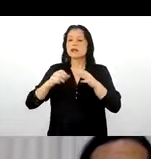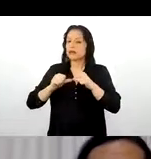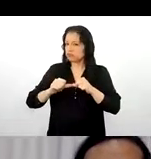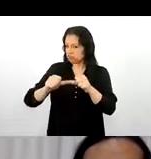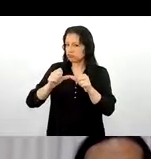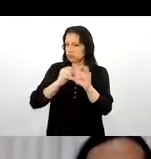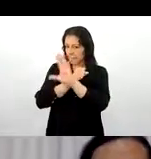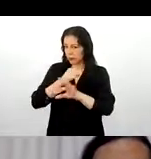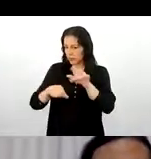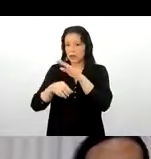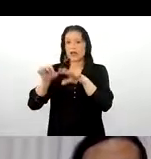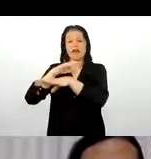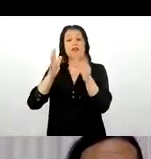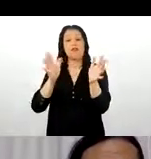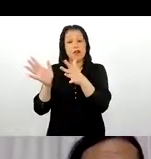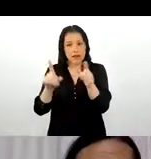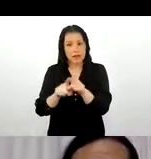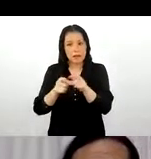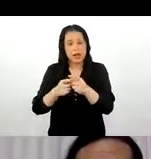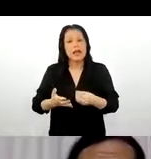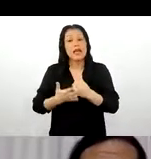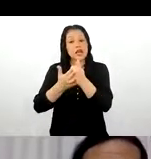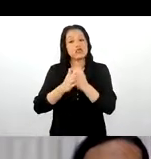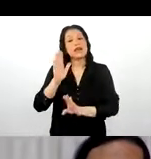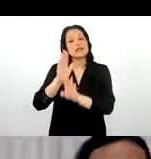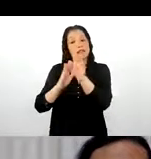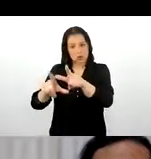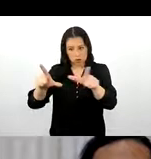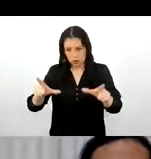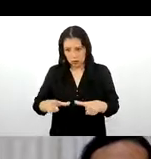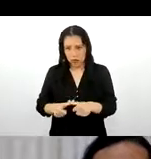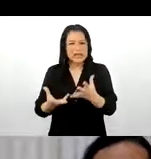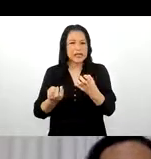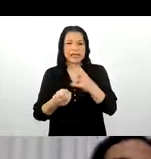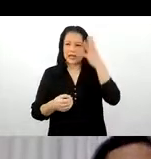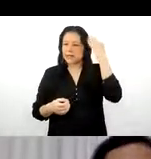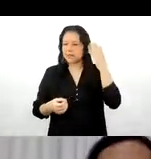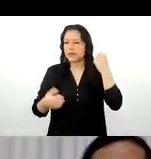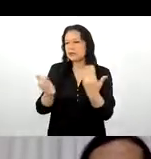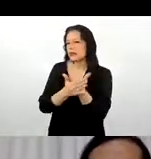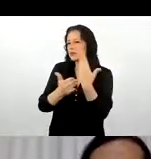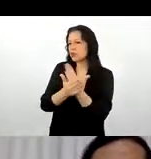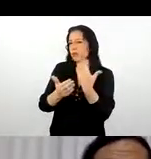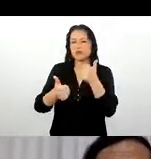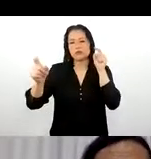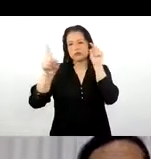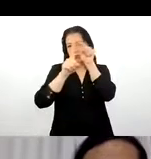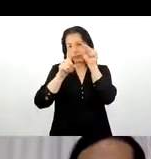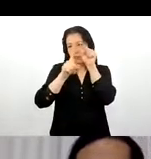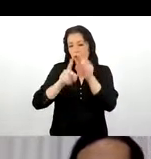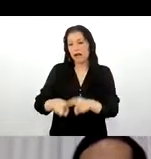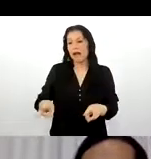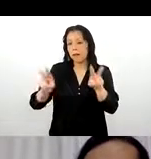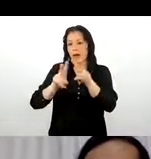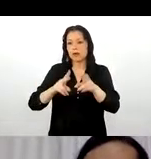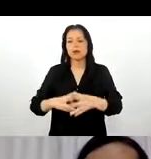actividades al aire libre y que aporten al desarrollo local, ¿no? Un buscador de experiencias, ¿no? Que busca, que se conecta, que valora lo intrínseco,